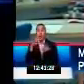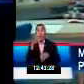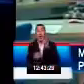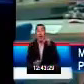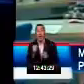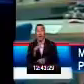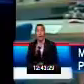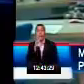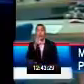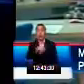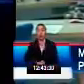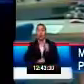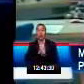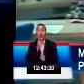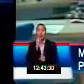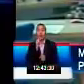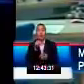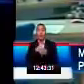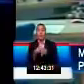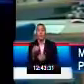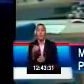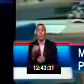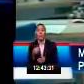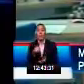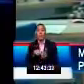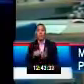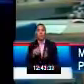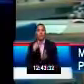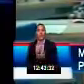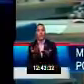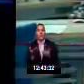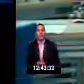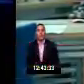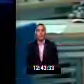sector lechero y 5 años para quienes cultivan papas.